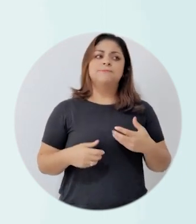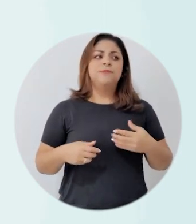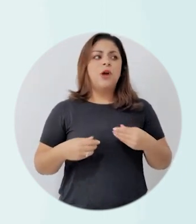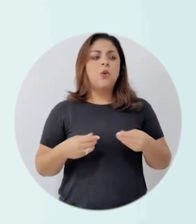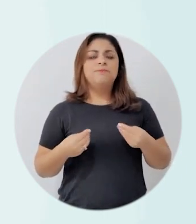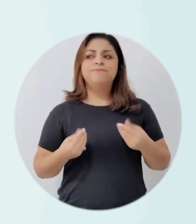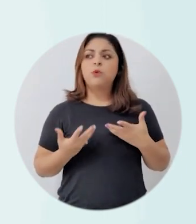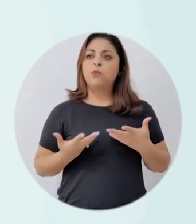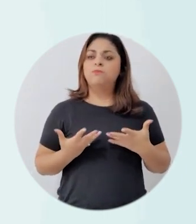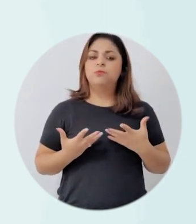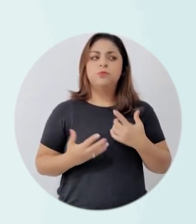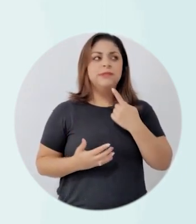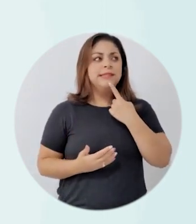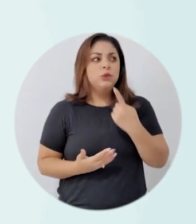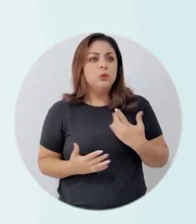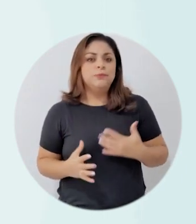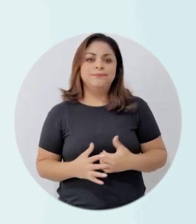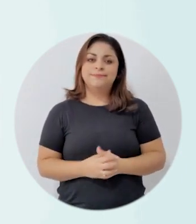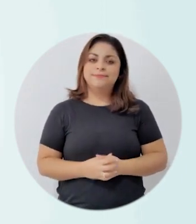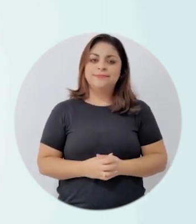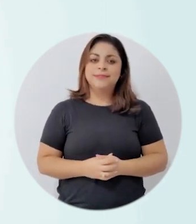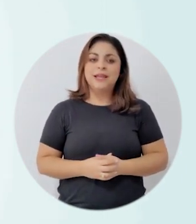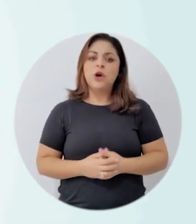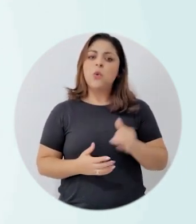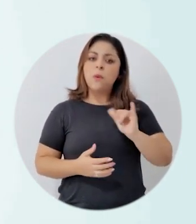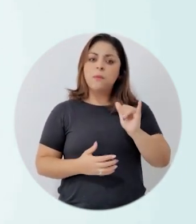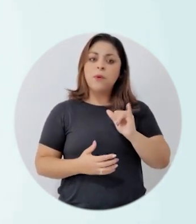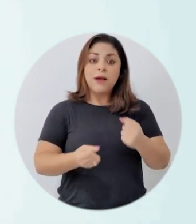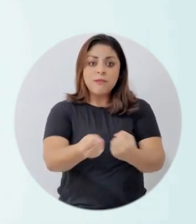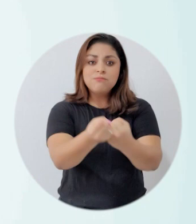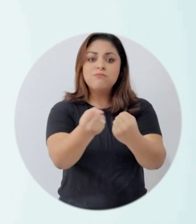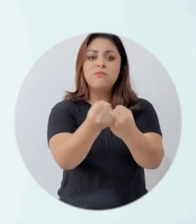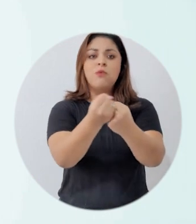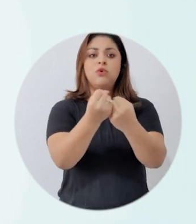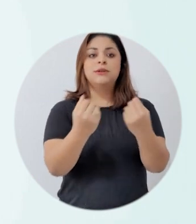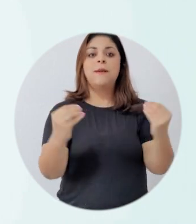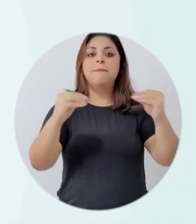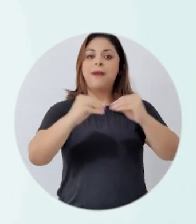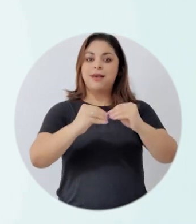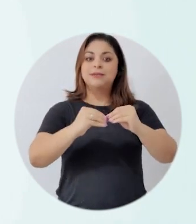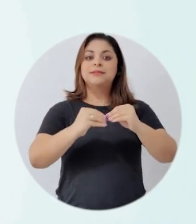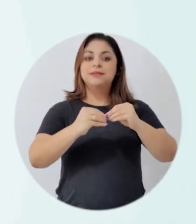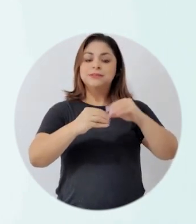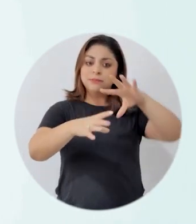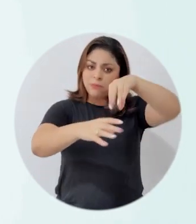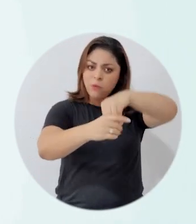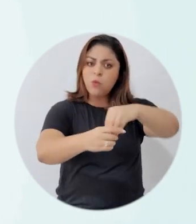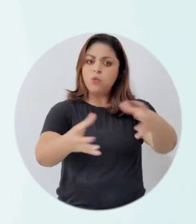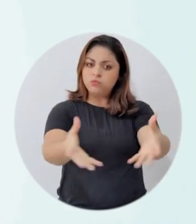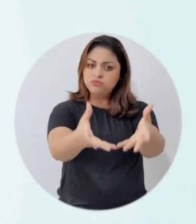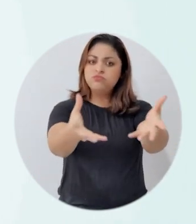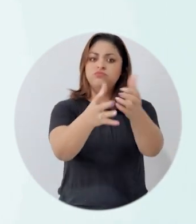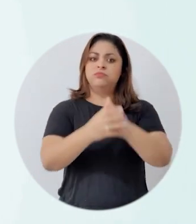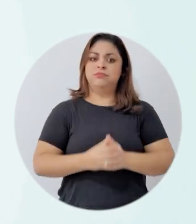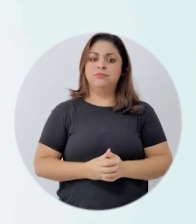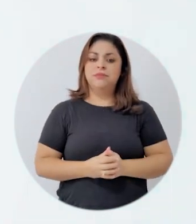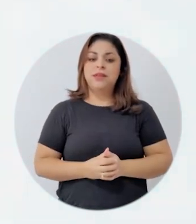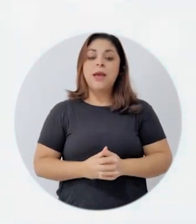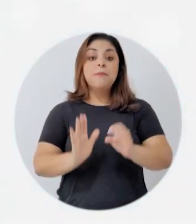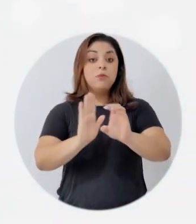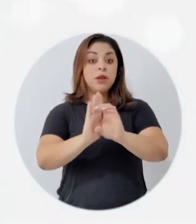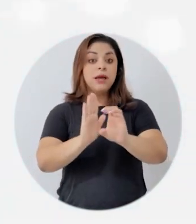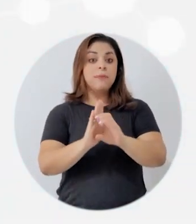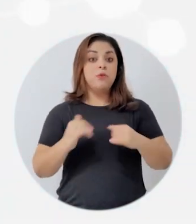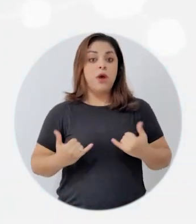¿cómo podríamos decirlo? Se involucren. Contundentes, ¿verdad? Actualmente tenemos, por ejemplo,